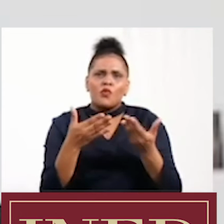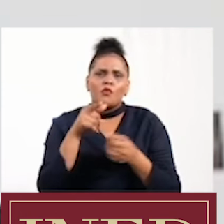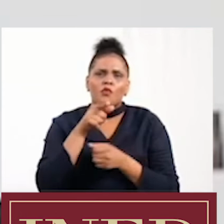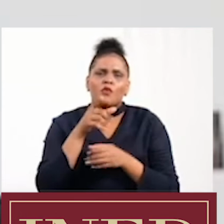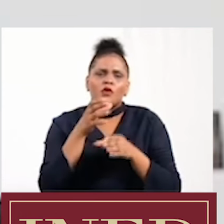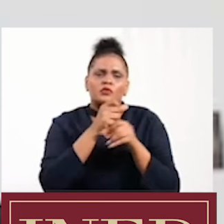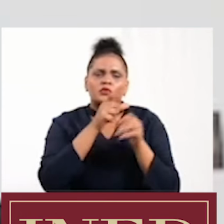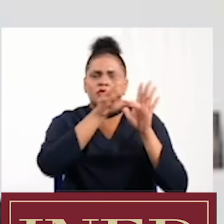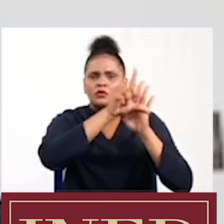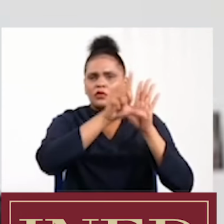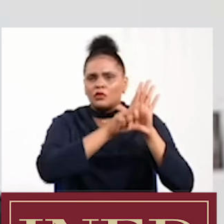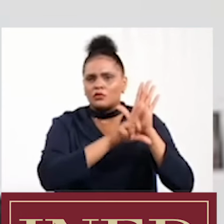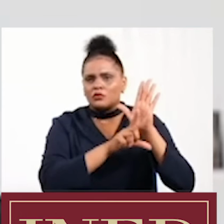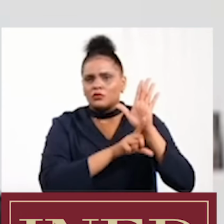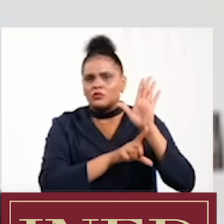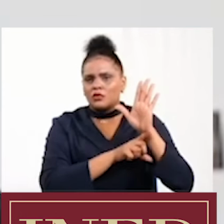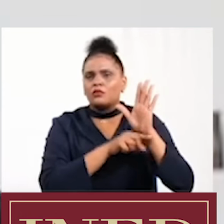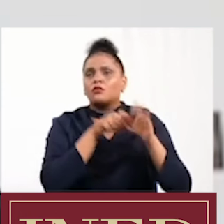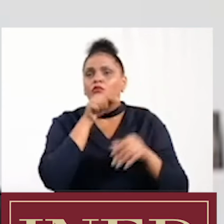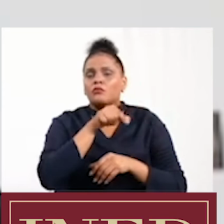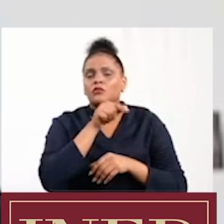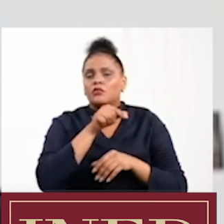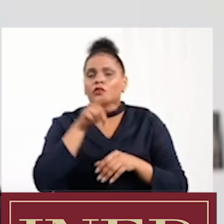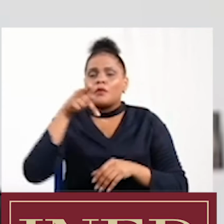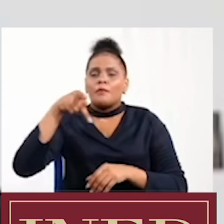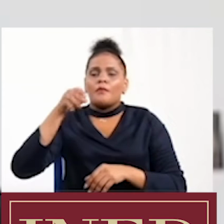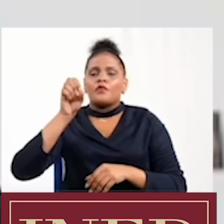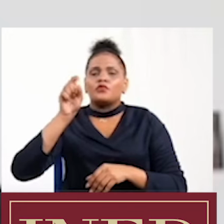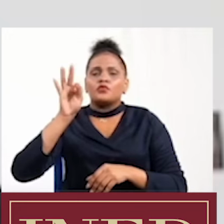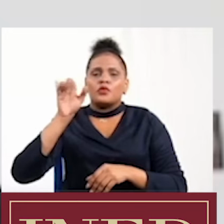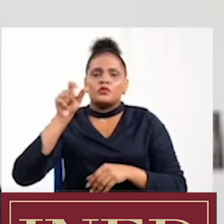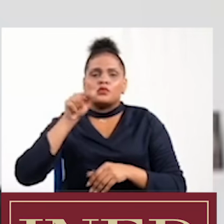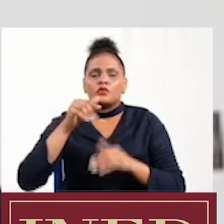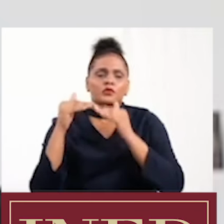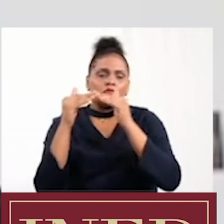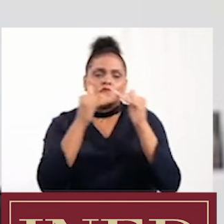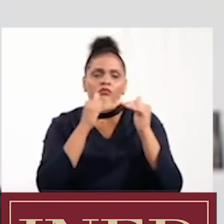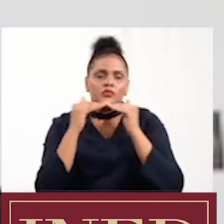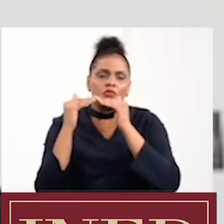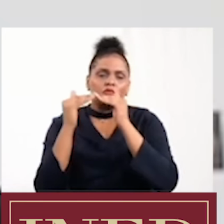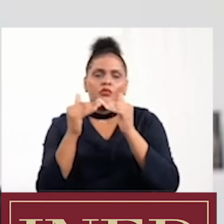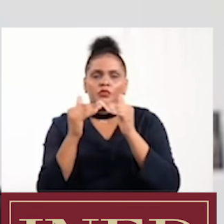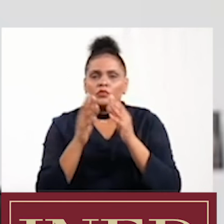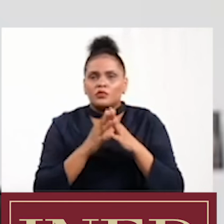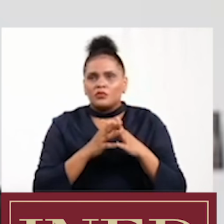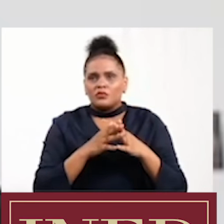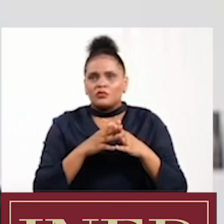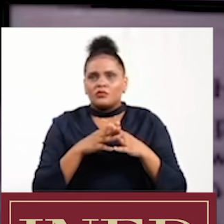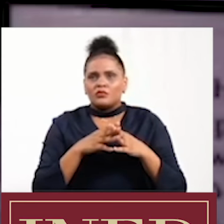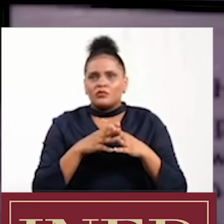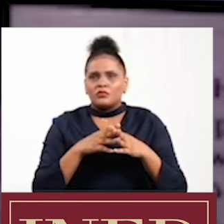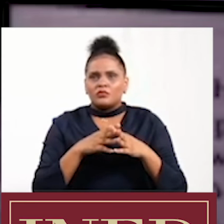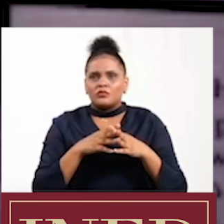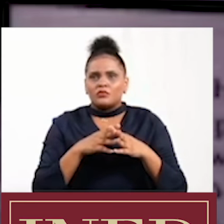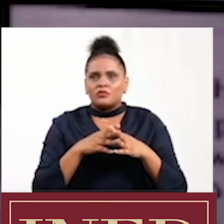de la lista de postulaciones en el logro de la paridad en la representación bueno